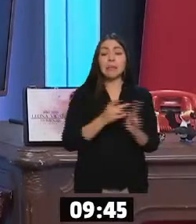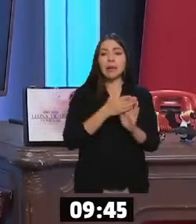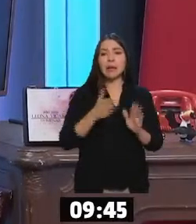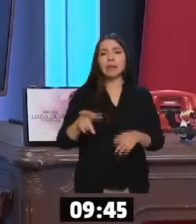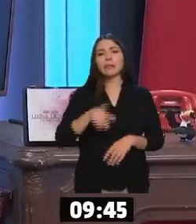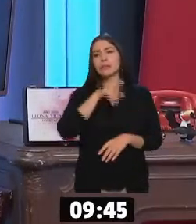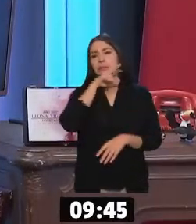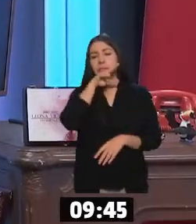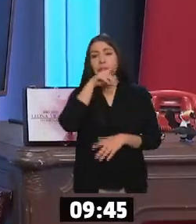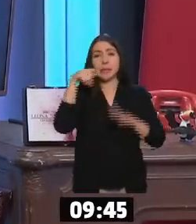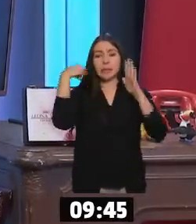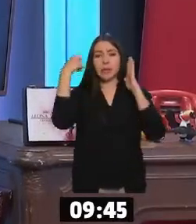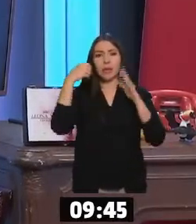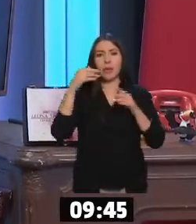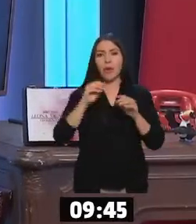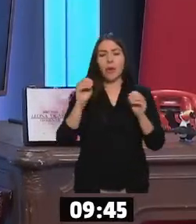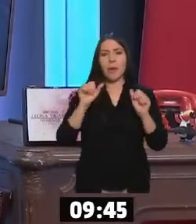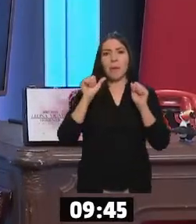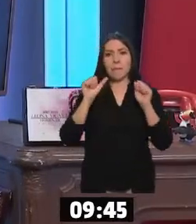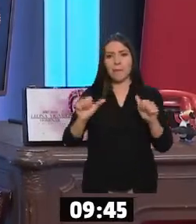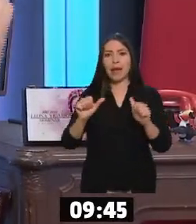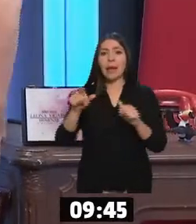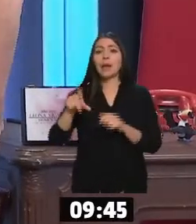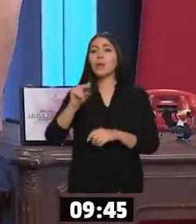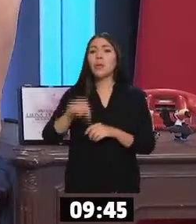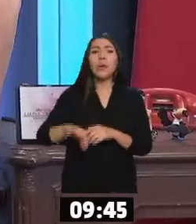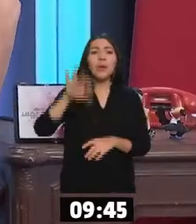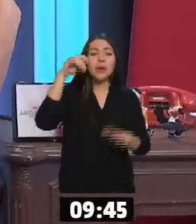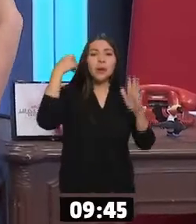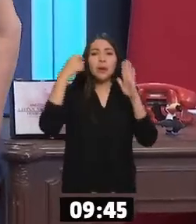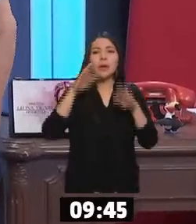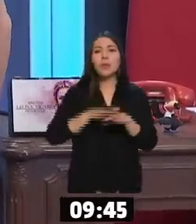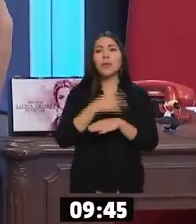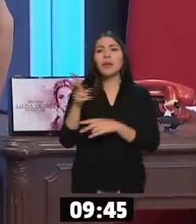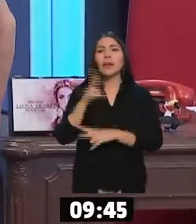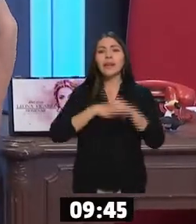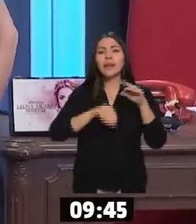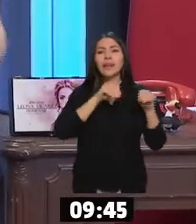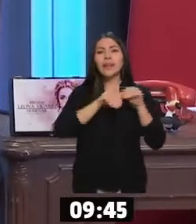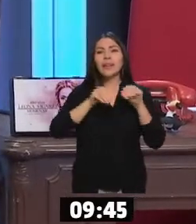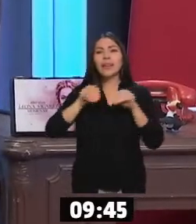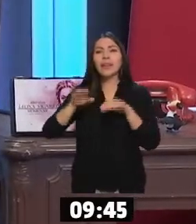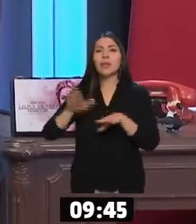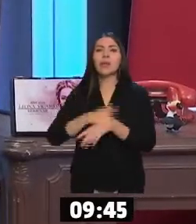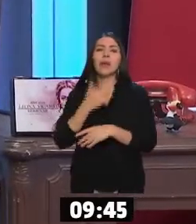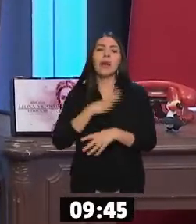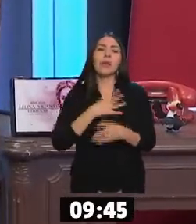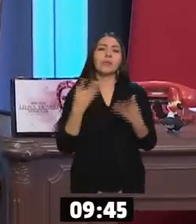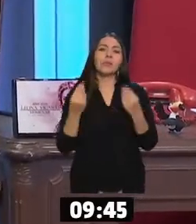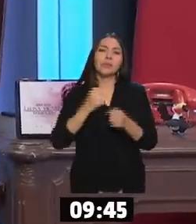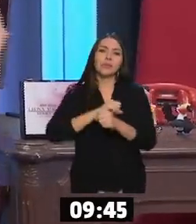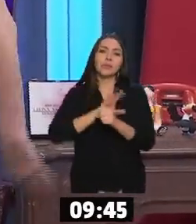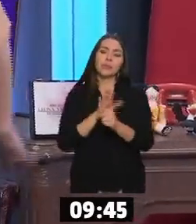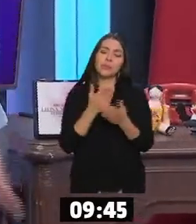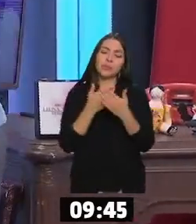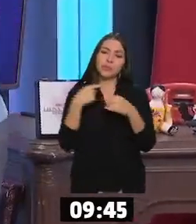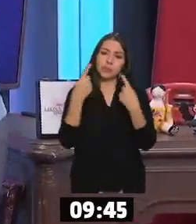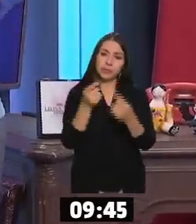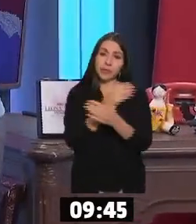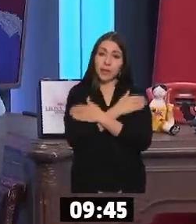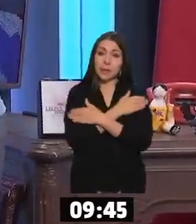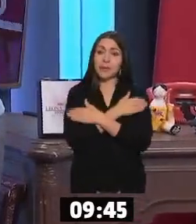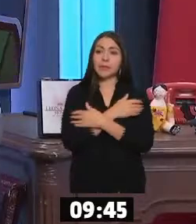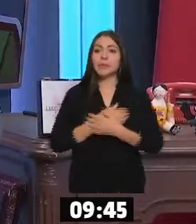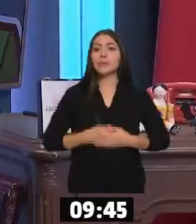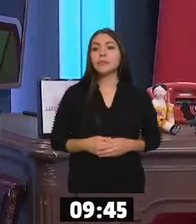video porque la verdad no lo encontrábamos porque andamos cortos de editores. Andamos cortos de editores, el Andamos COVID cortos de anda haciendo editores. estragos. Damos un abrazo. Sí, oiga. Pero